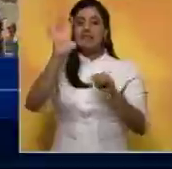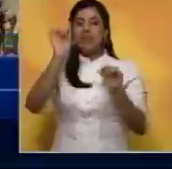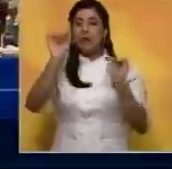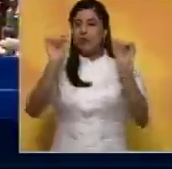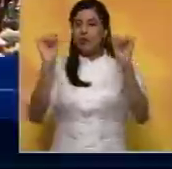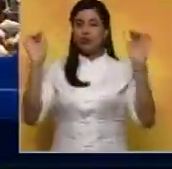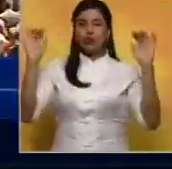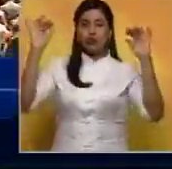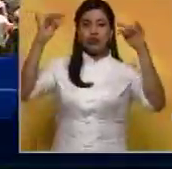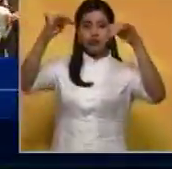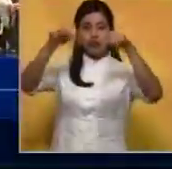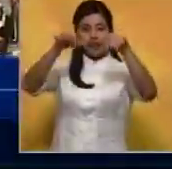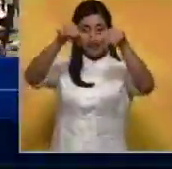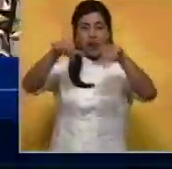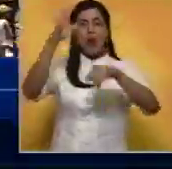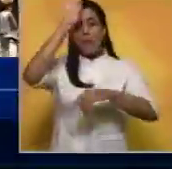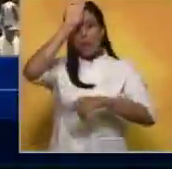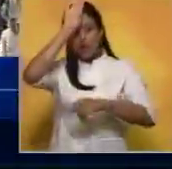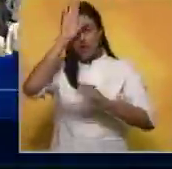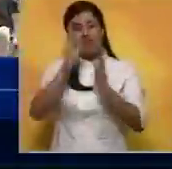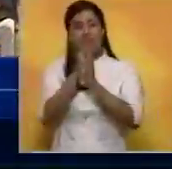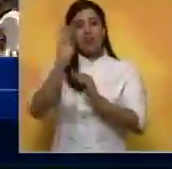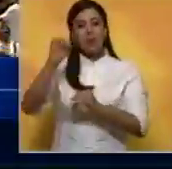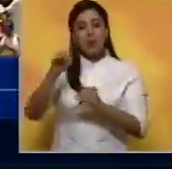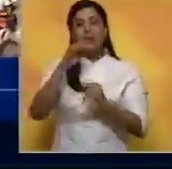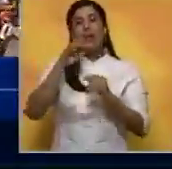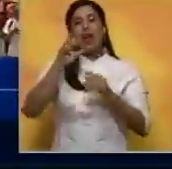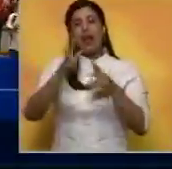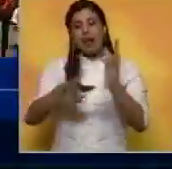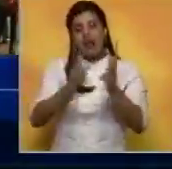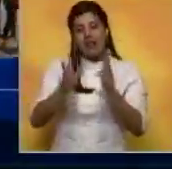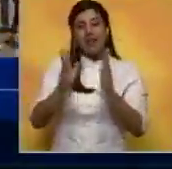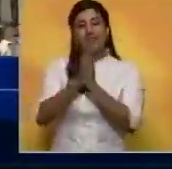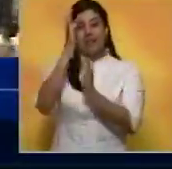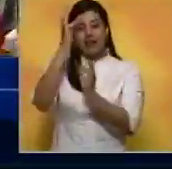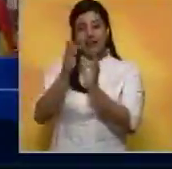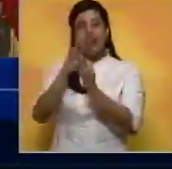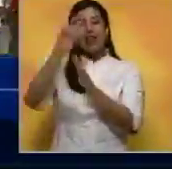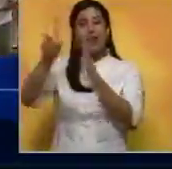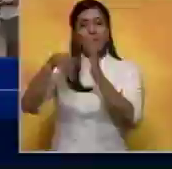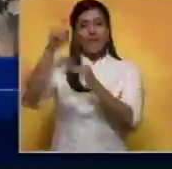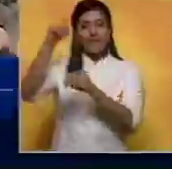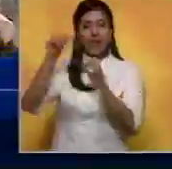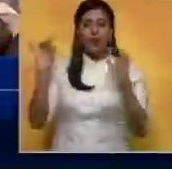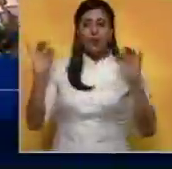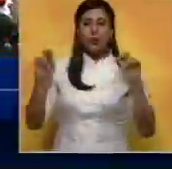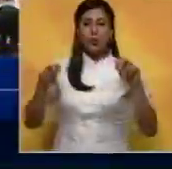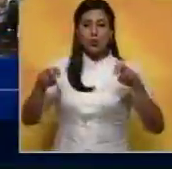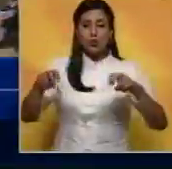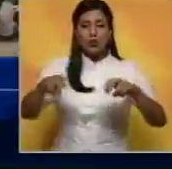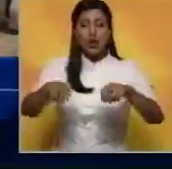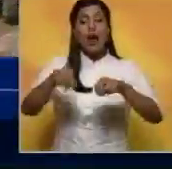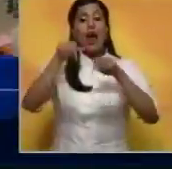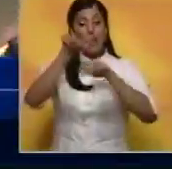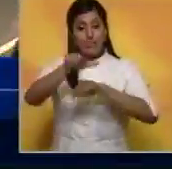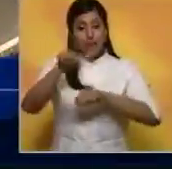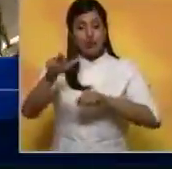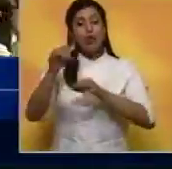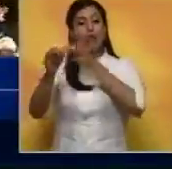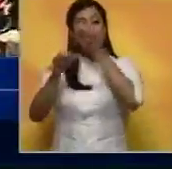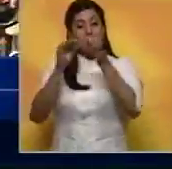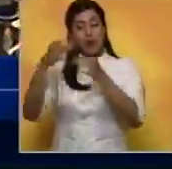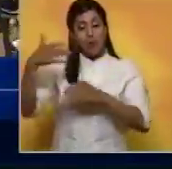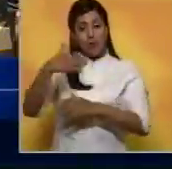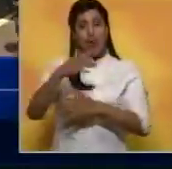puntos diferentes de Caracas: Montalbán, Santa Mónica, El Marqués, Santa Fe y la Plaza Brión de Chacaíto. Voceros de la MUD han dicho